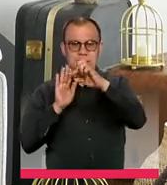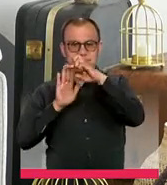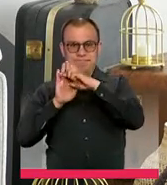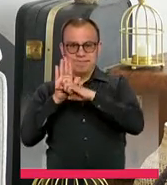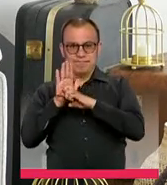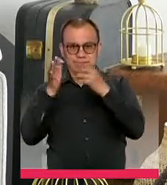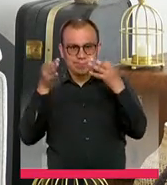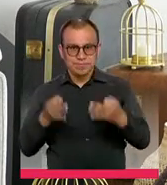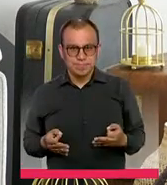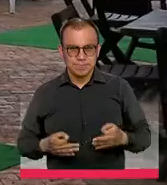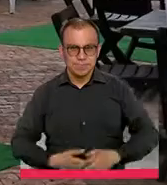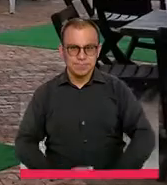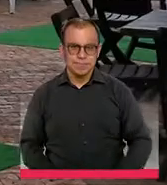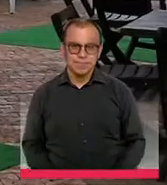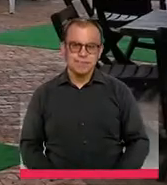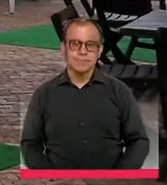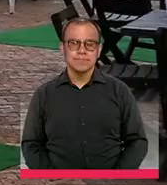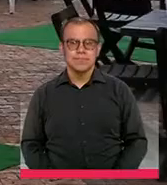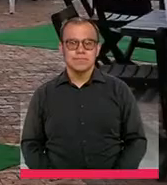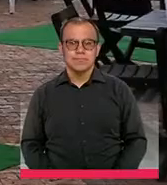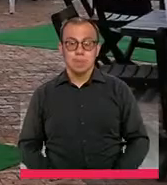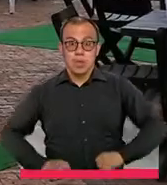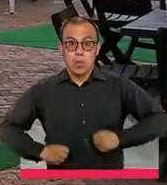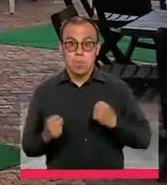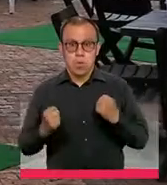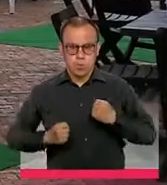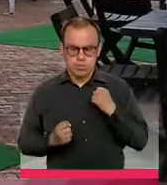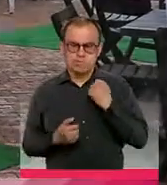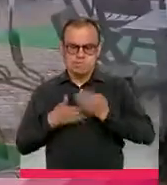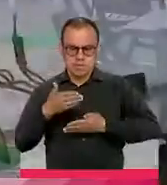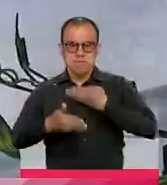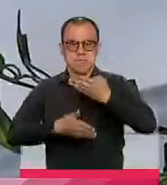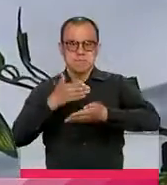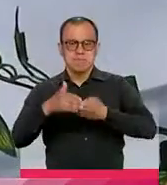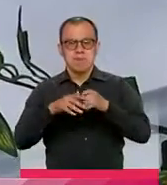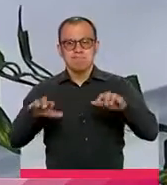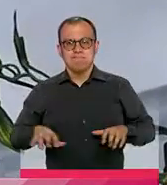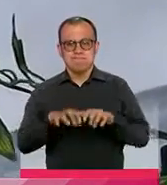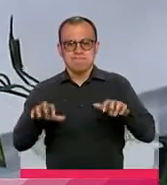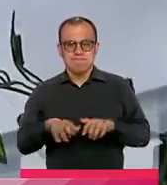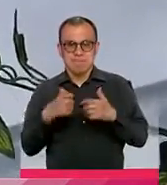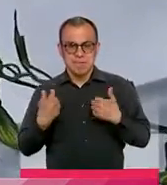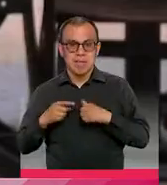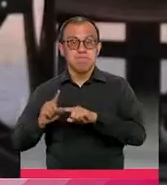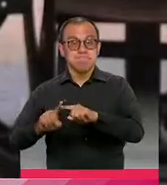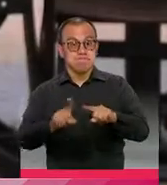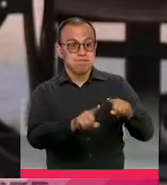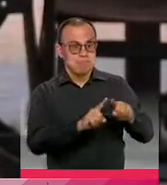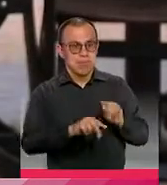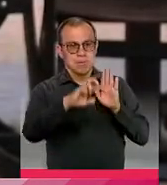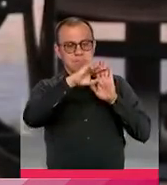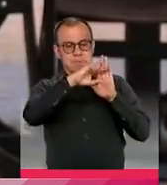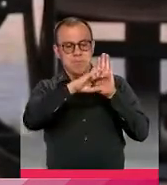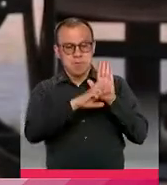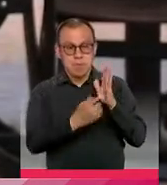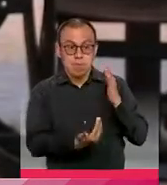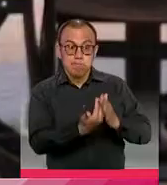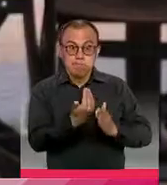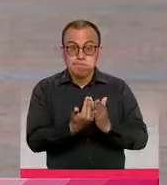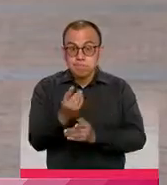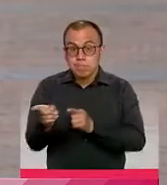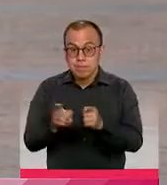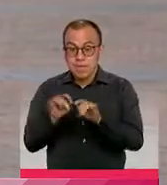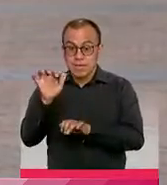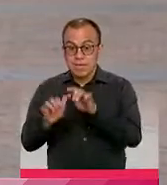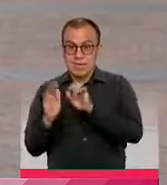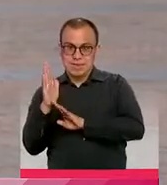de seguridad. Bogotá sigue su proceso de reactivación. Más sectores tienen listos los protocolos de seguridad. La Secretaría